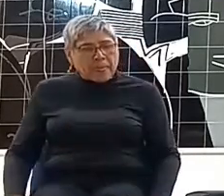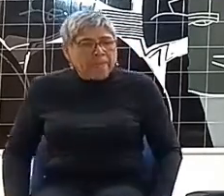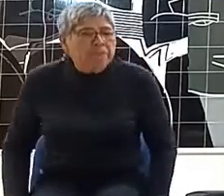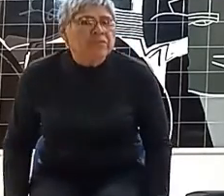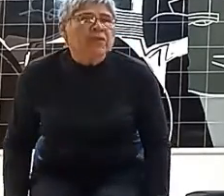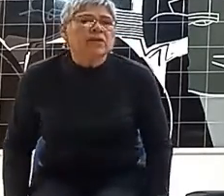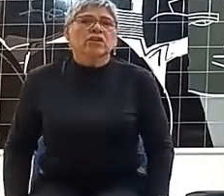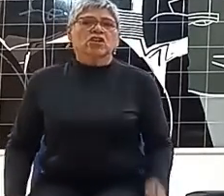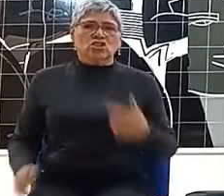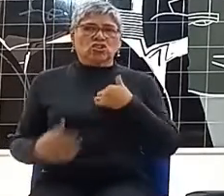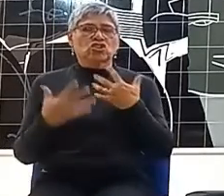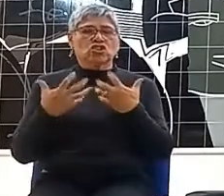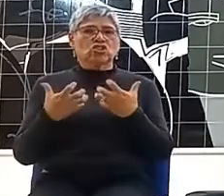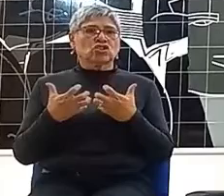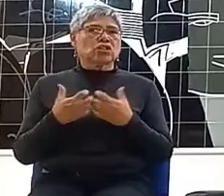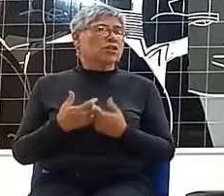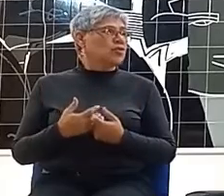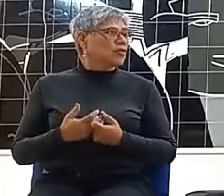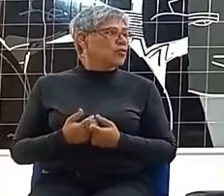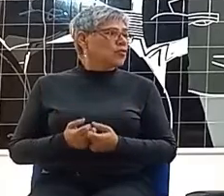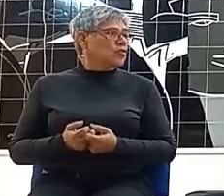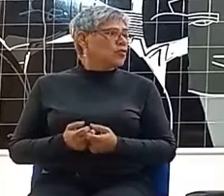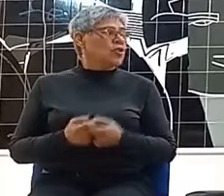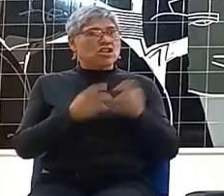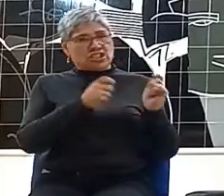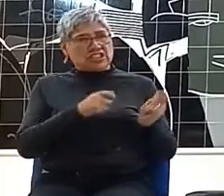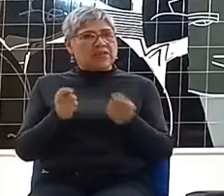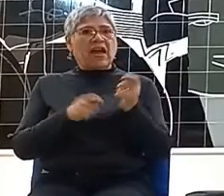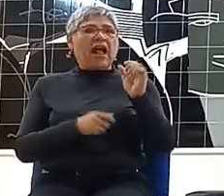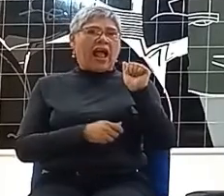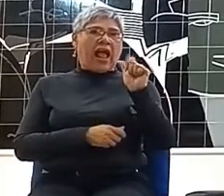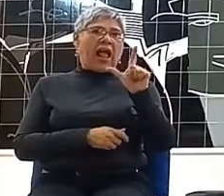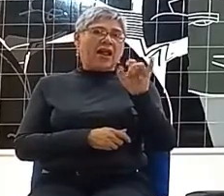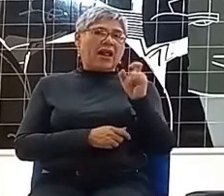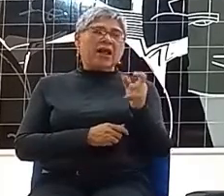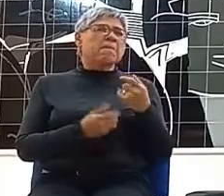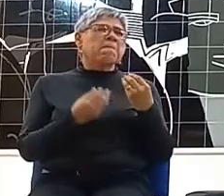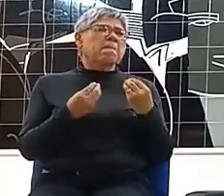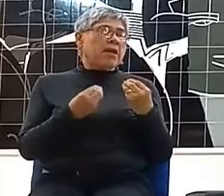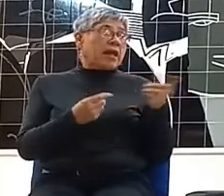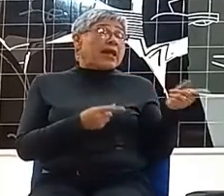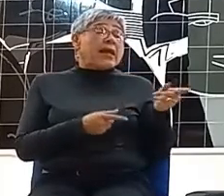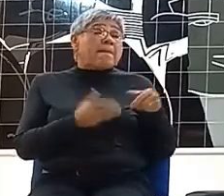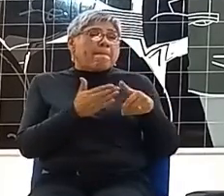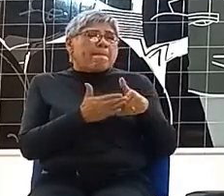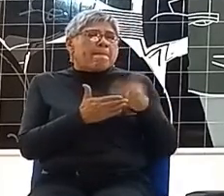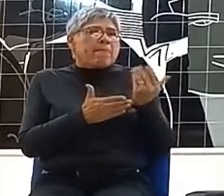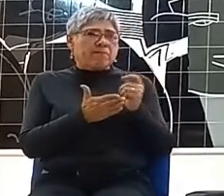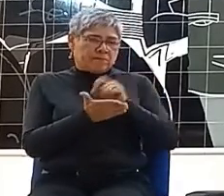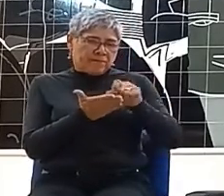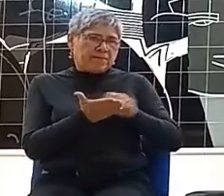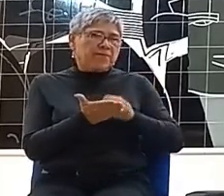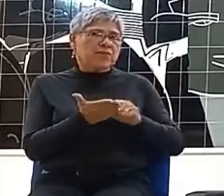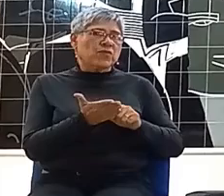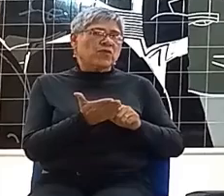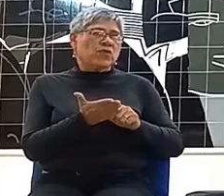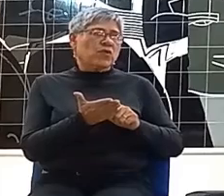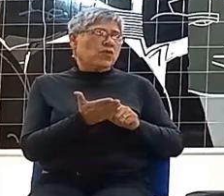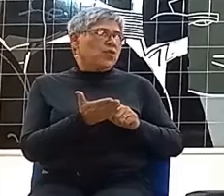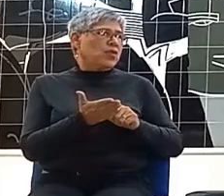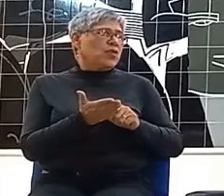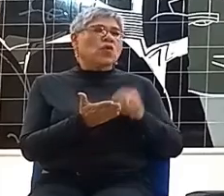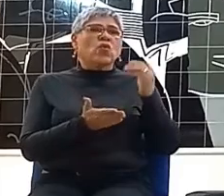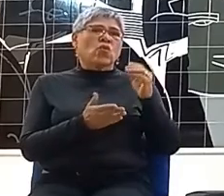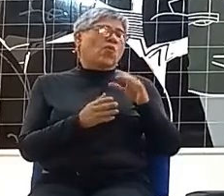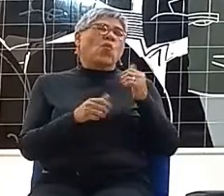ligar a este, Alberto, que tiene que ver con precisamente con los inicios del escritor, con los inicios del escritor en todos